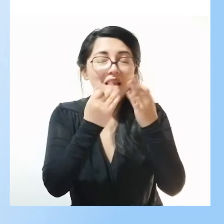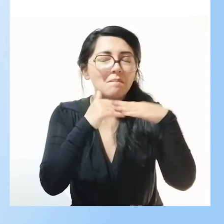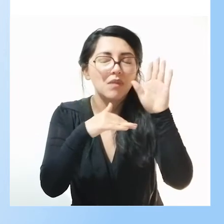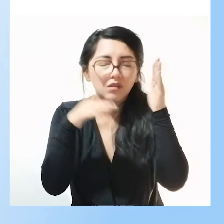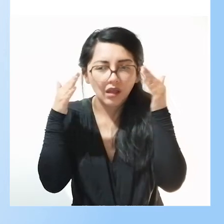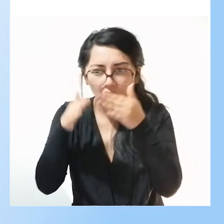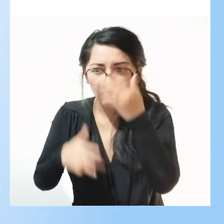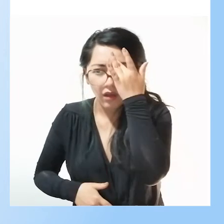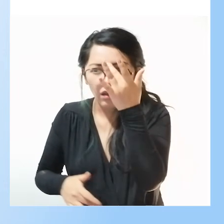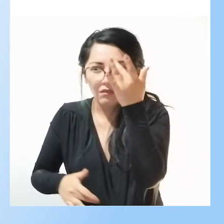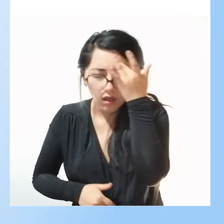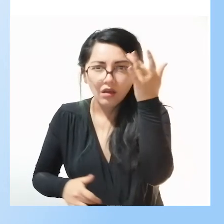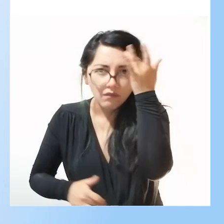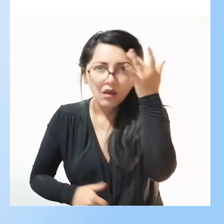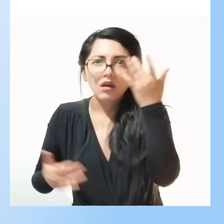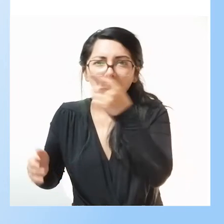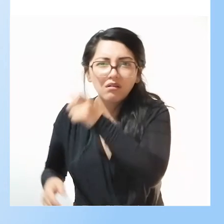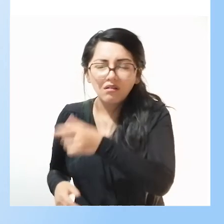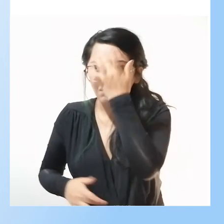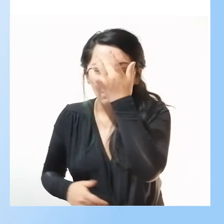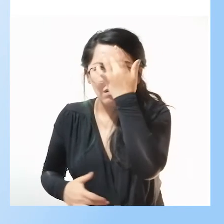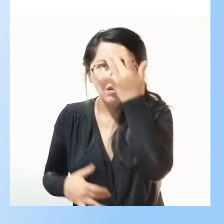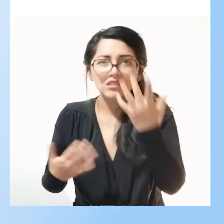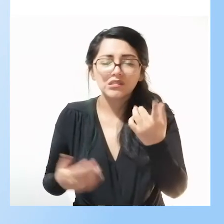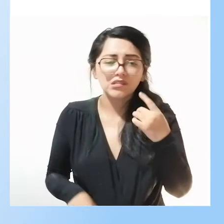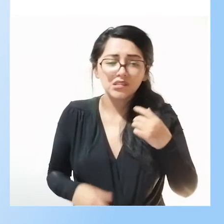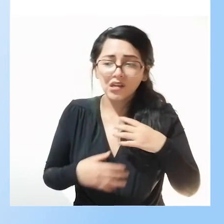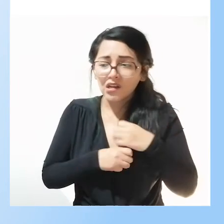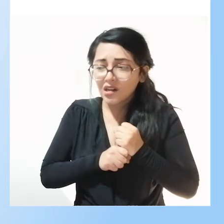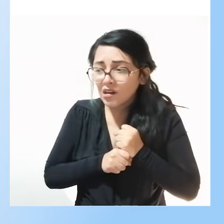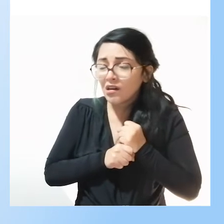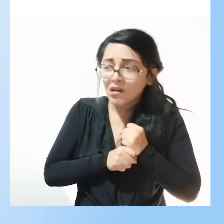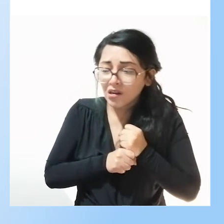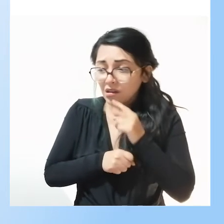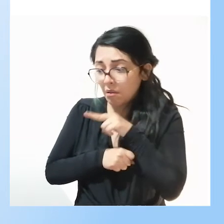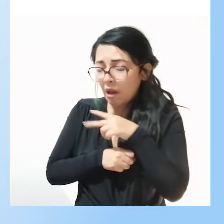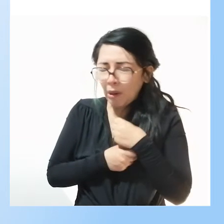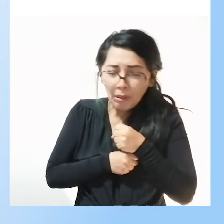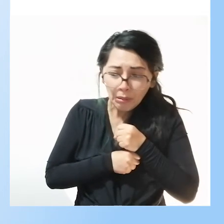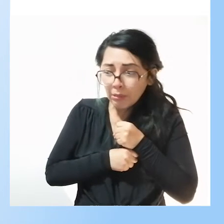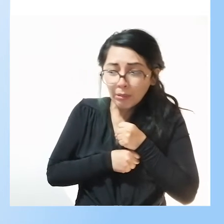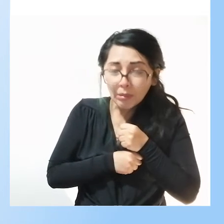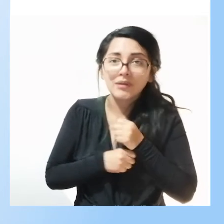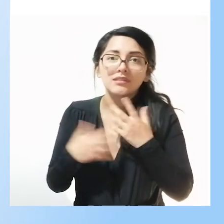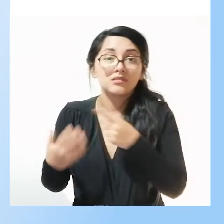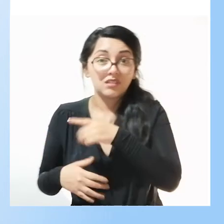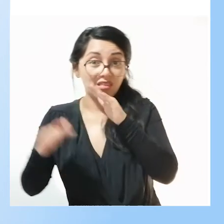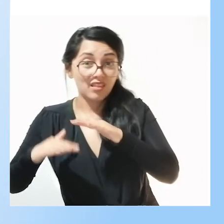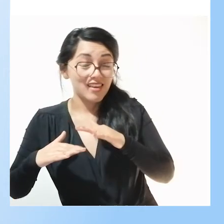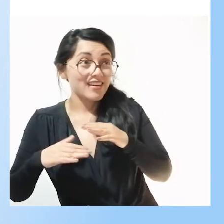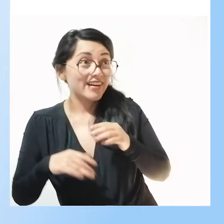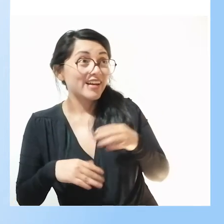y refleja un sufrimiento que no le ayuda a este niño. Entonces,